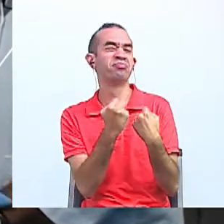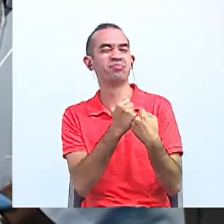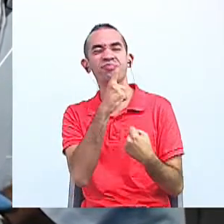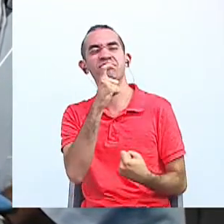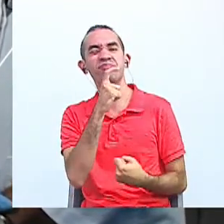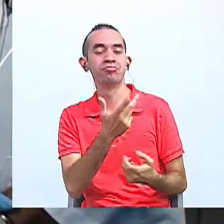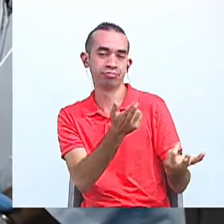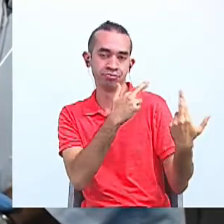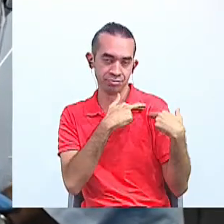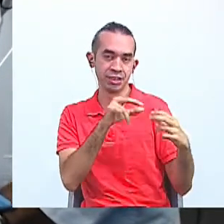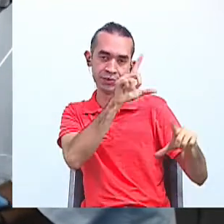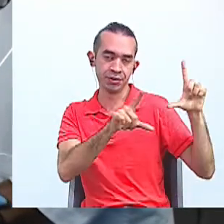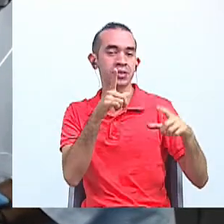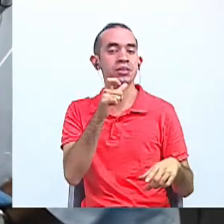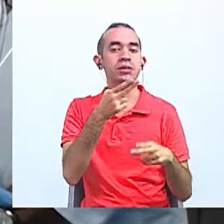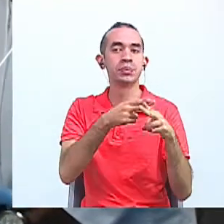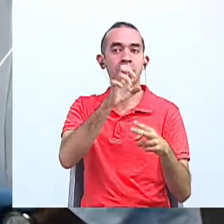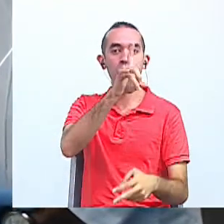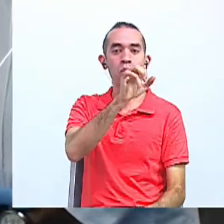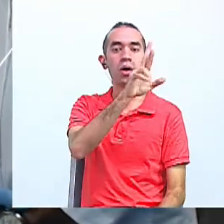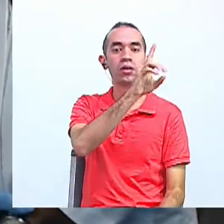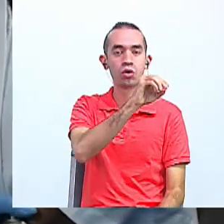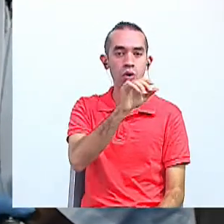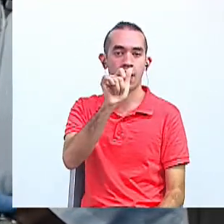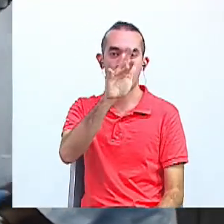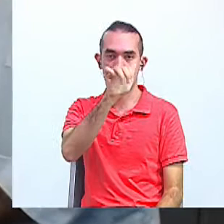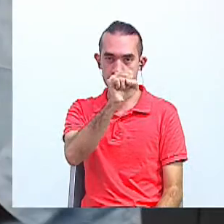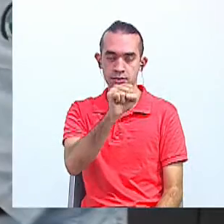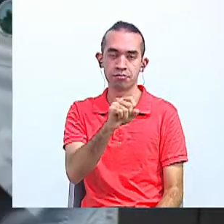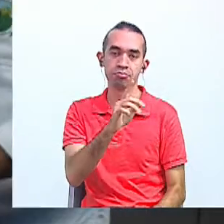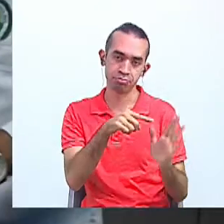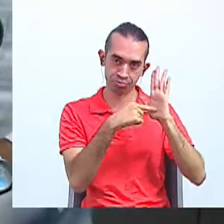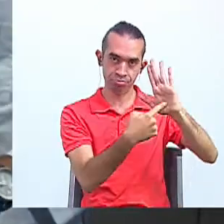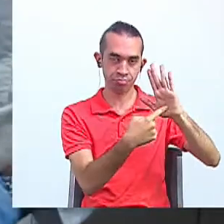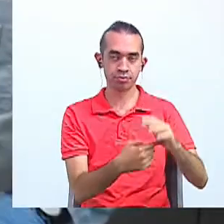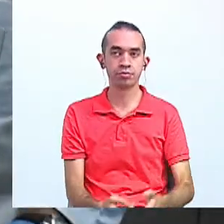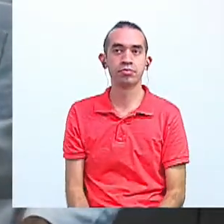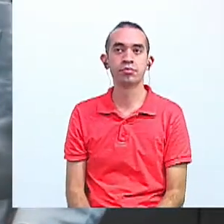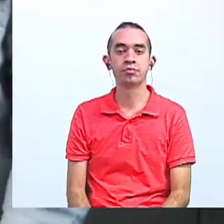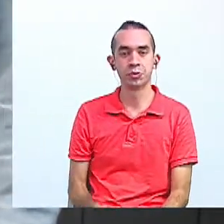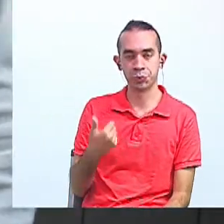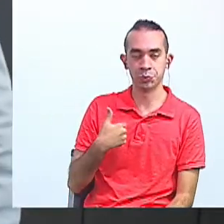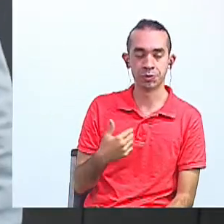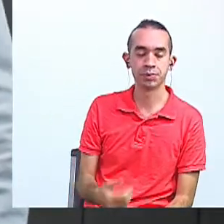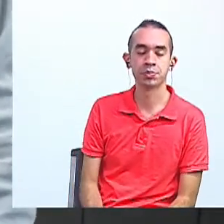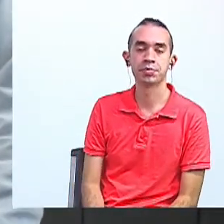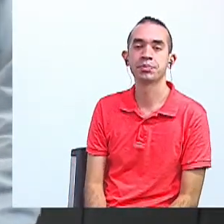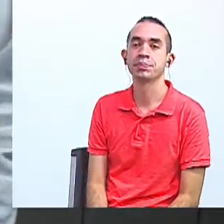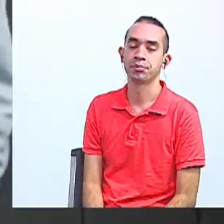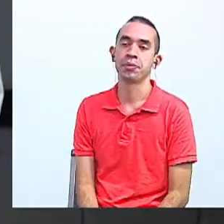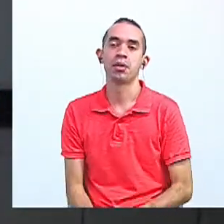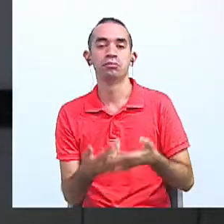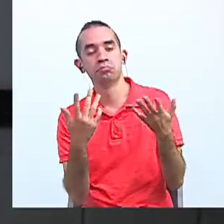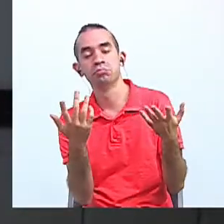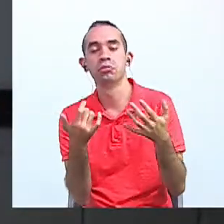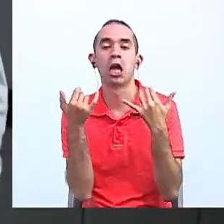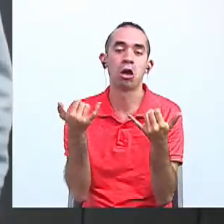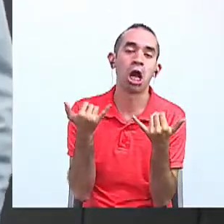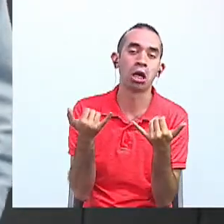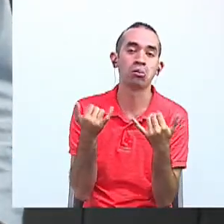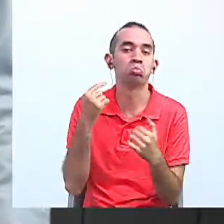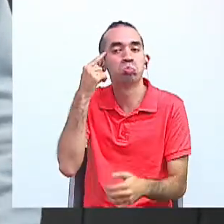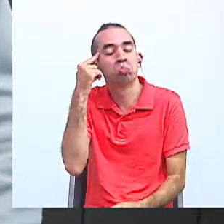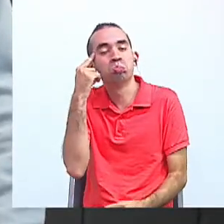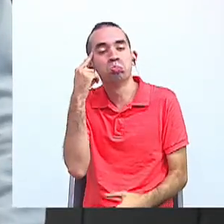encargado del laboratorio, Eduardo Arias, quien nos hará la demostración. Bueno, esta vez vamos a